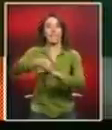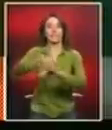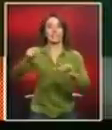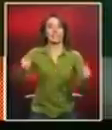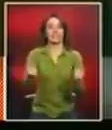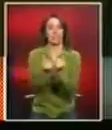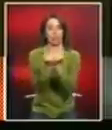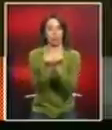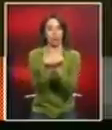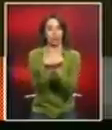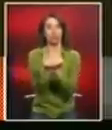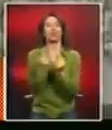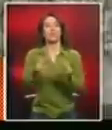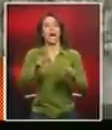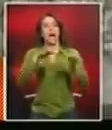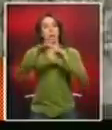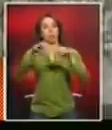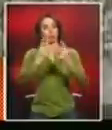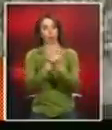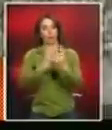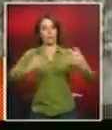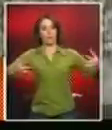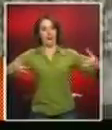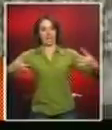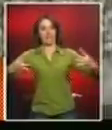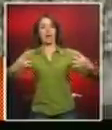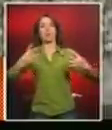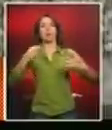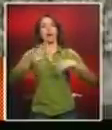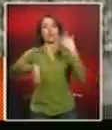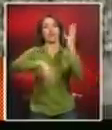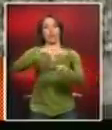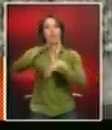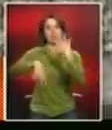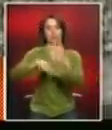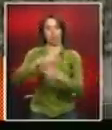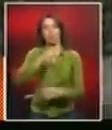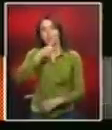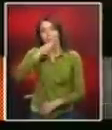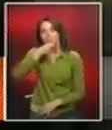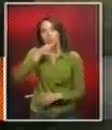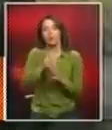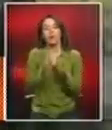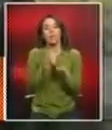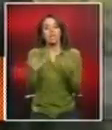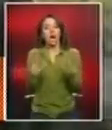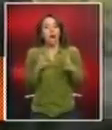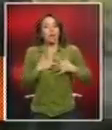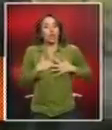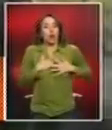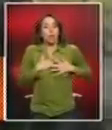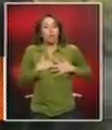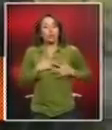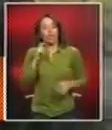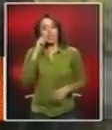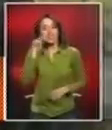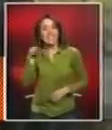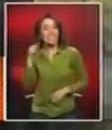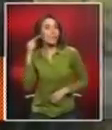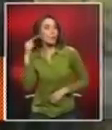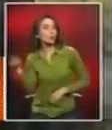encuentro. Ya se han instalado barreras para evitar posibles desórdenes. Una gran conmoción porque significa